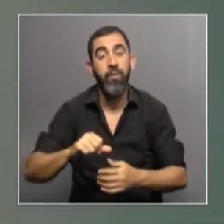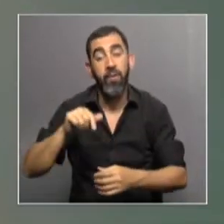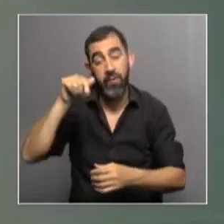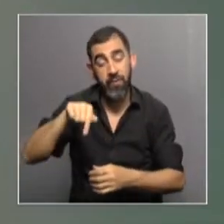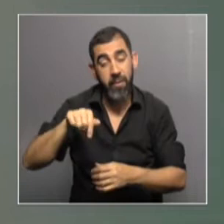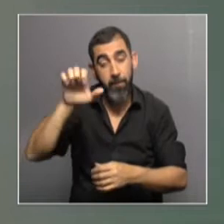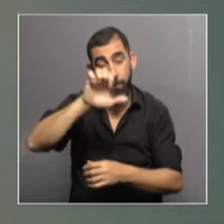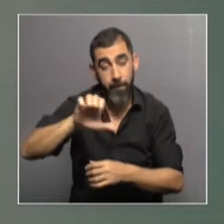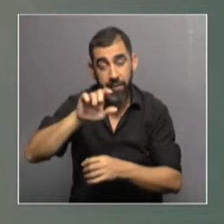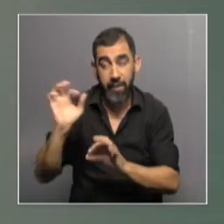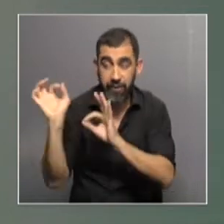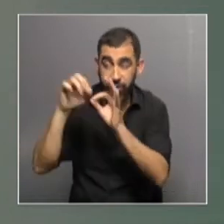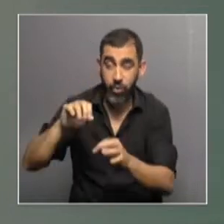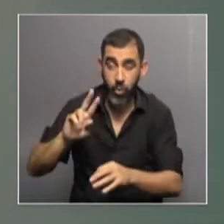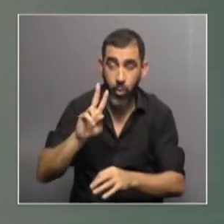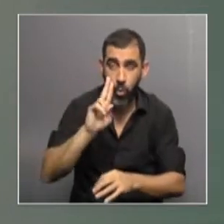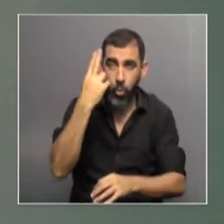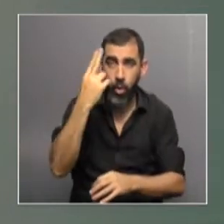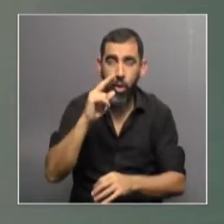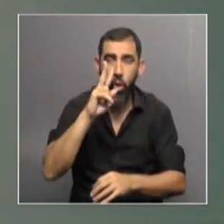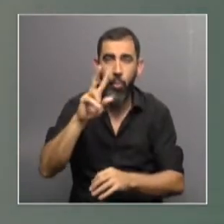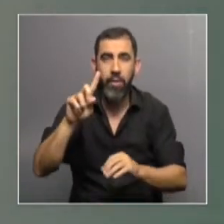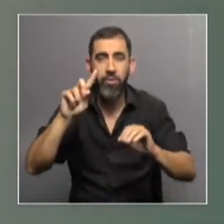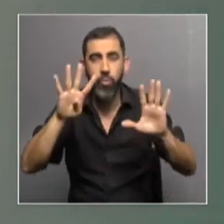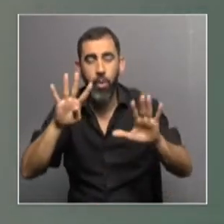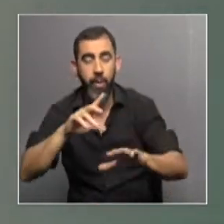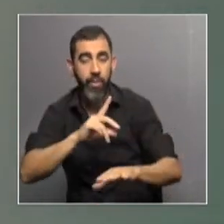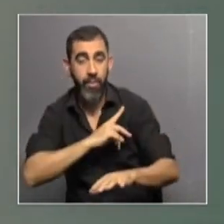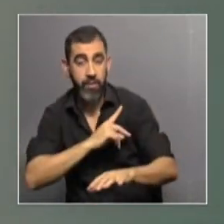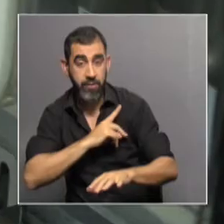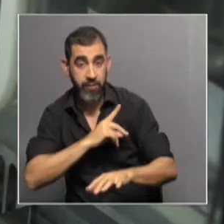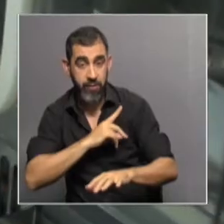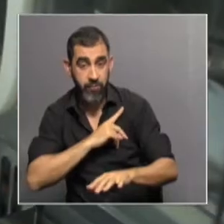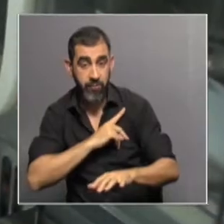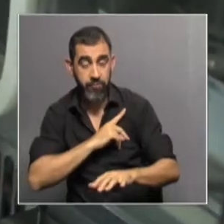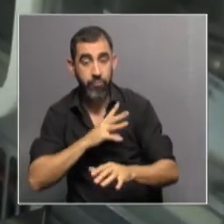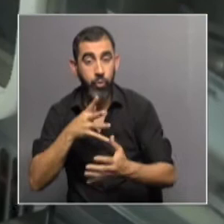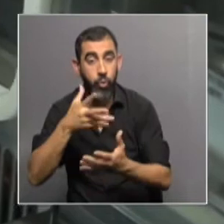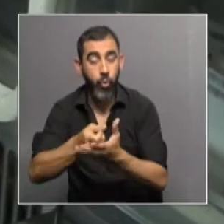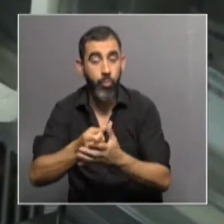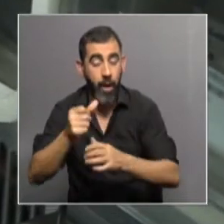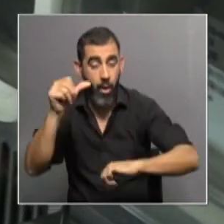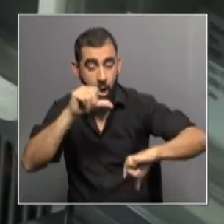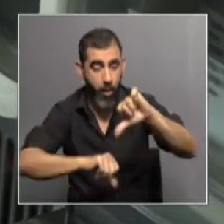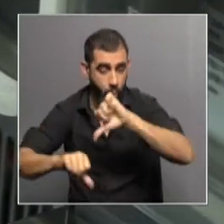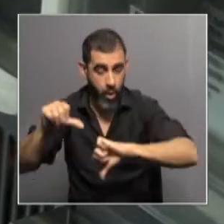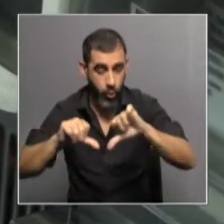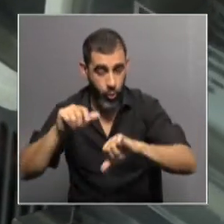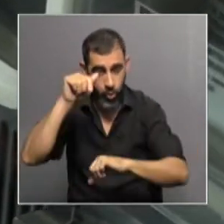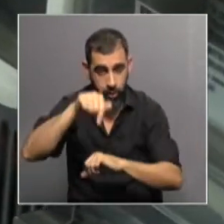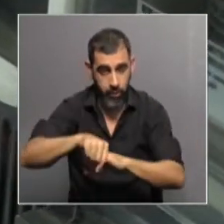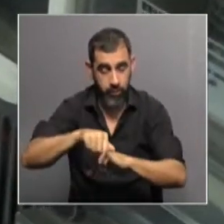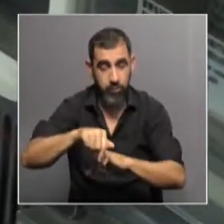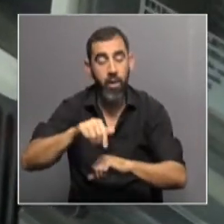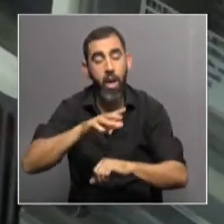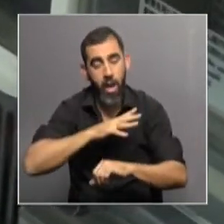en Uruguay en diciembre de 2019 a través de la adquisición del laboratorio Genia. Tenemos un